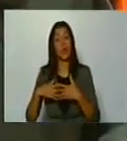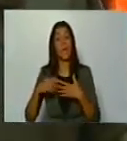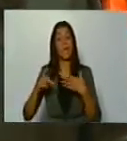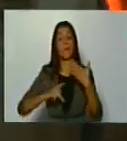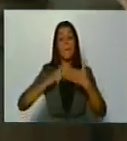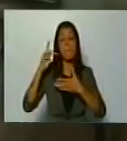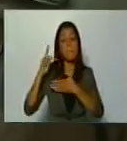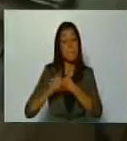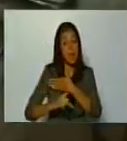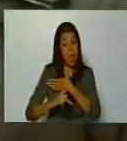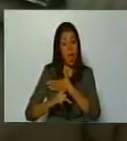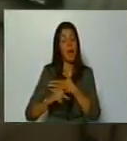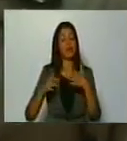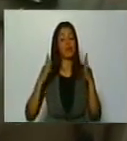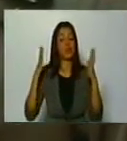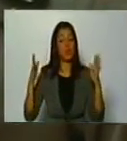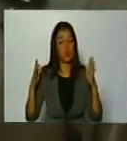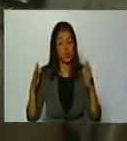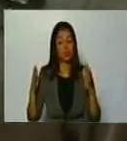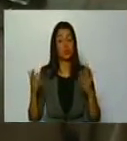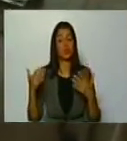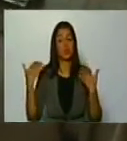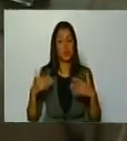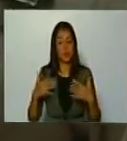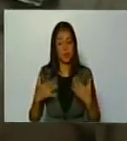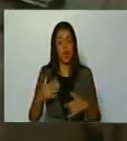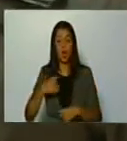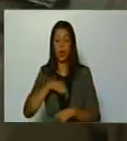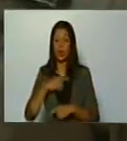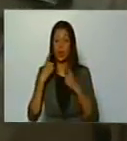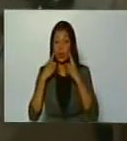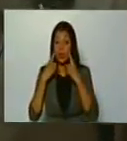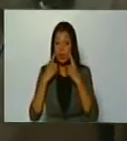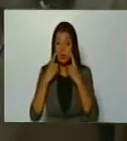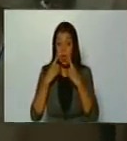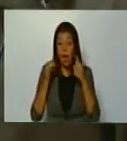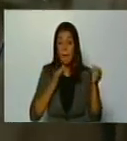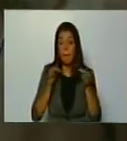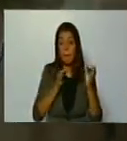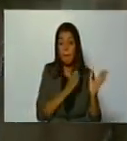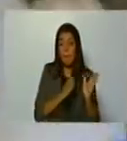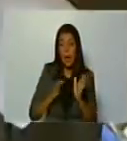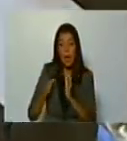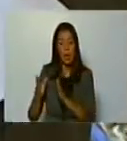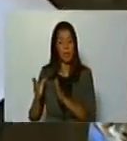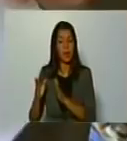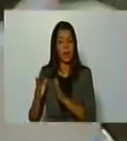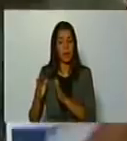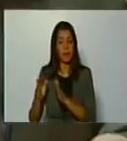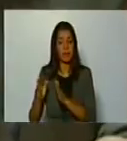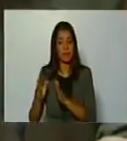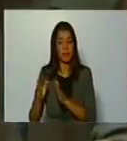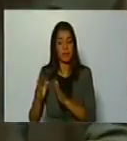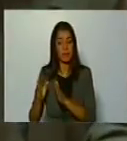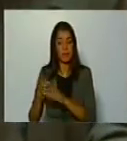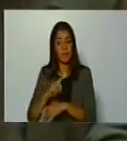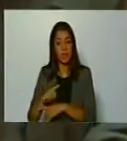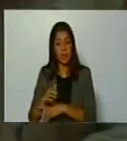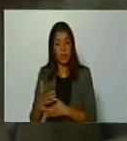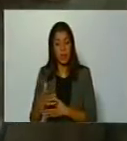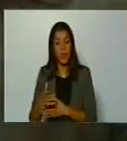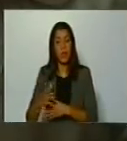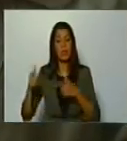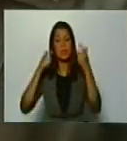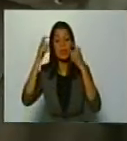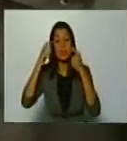el país. Y nosotros debemos estar preparados. Por eso lo que decía el comandante